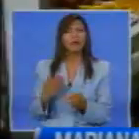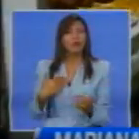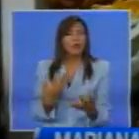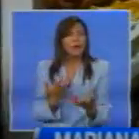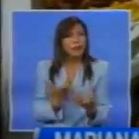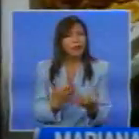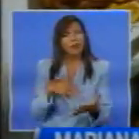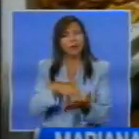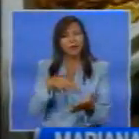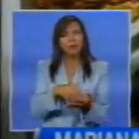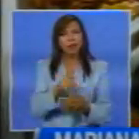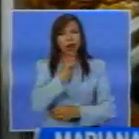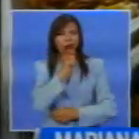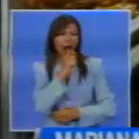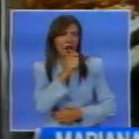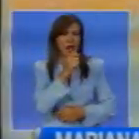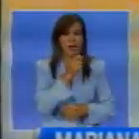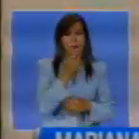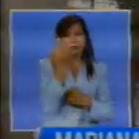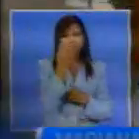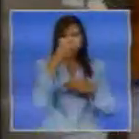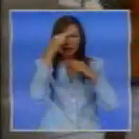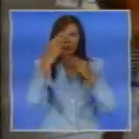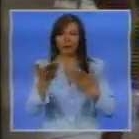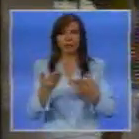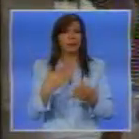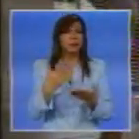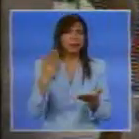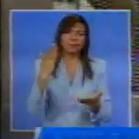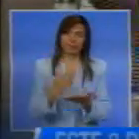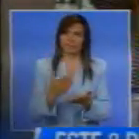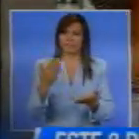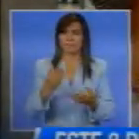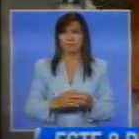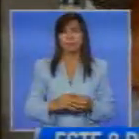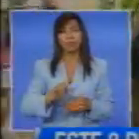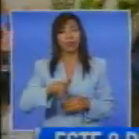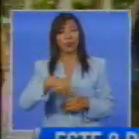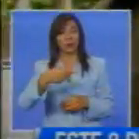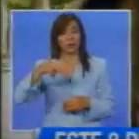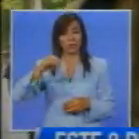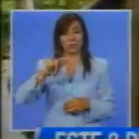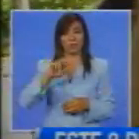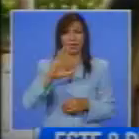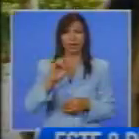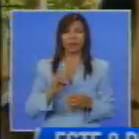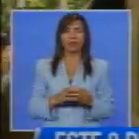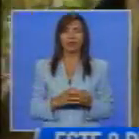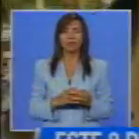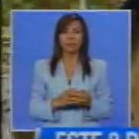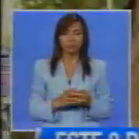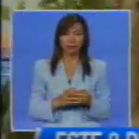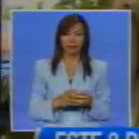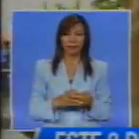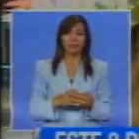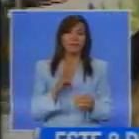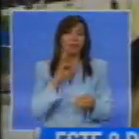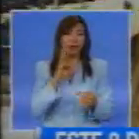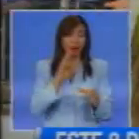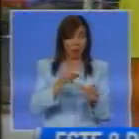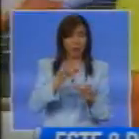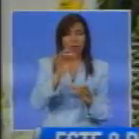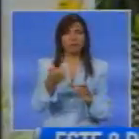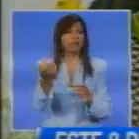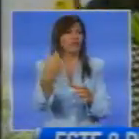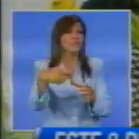social, pero no pude seguir estudiando. Encontramos a Marta Rivera contando cuántas botellas con agua le quedaban para vender